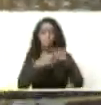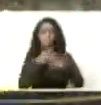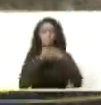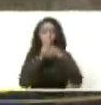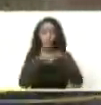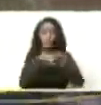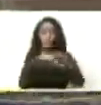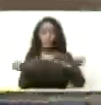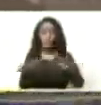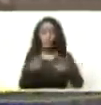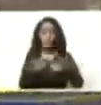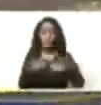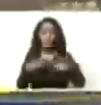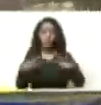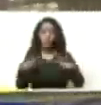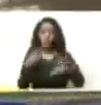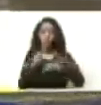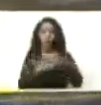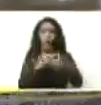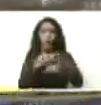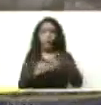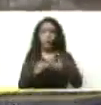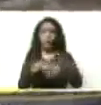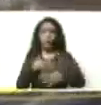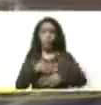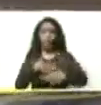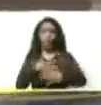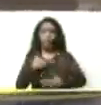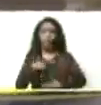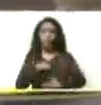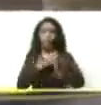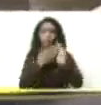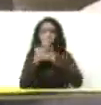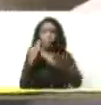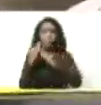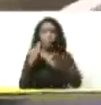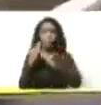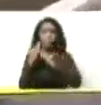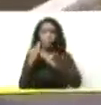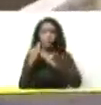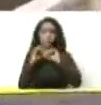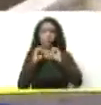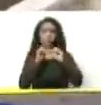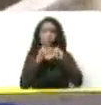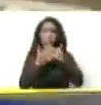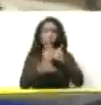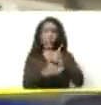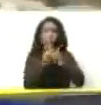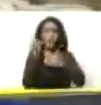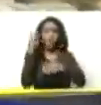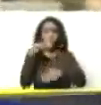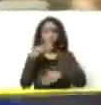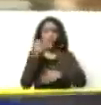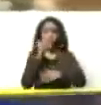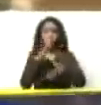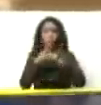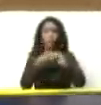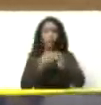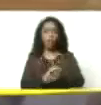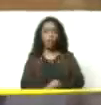e incrementar la para para satisfacer nuestras comunidades y seguirá adelantando con esa proclama y señor